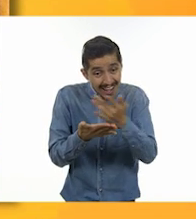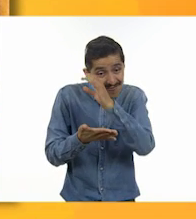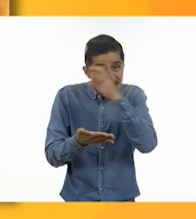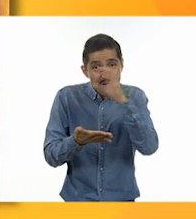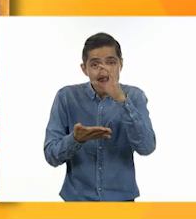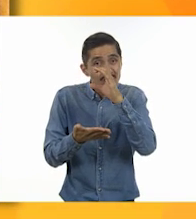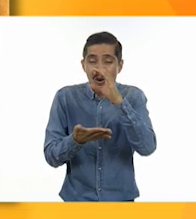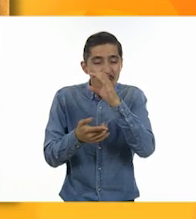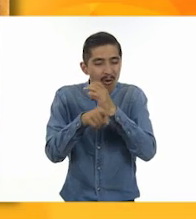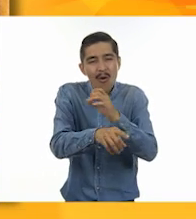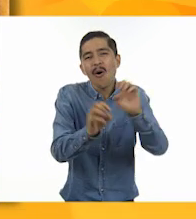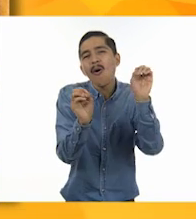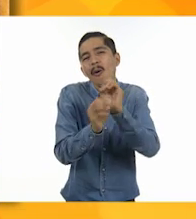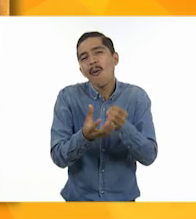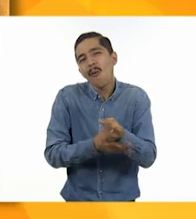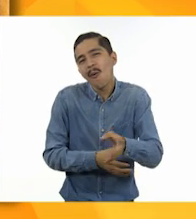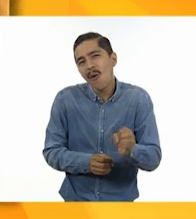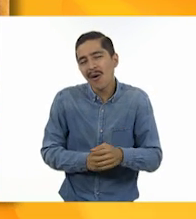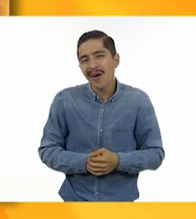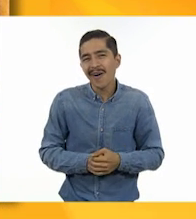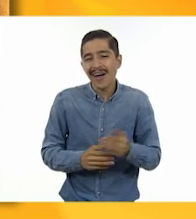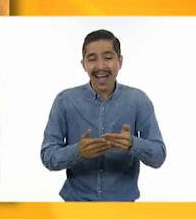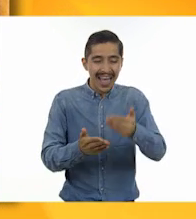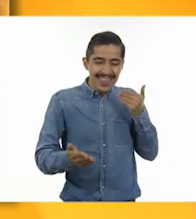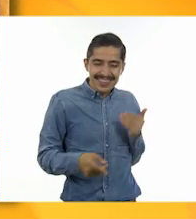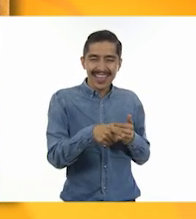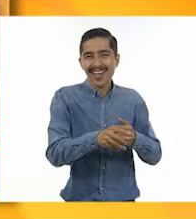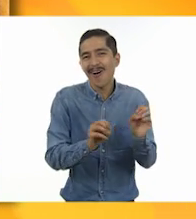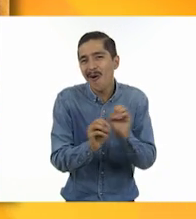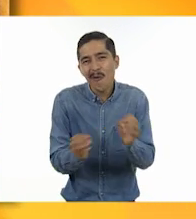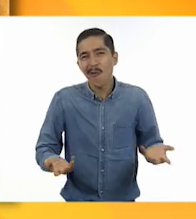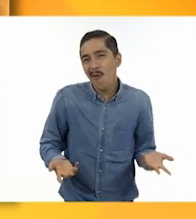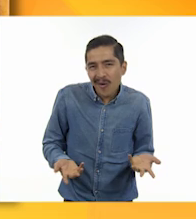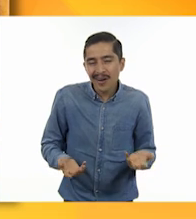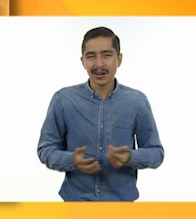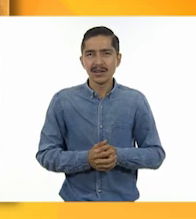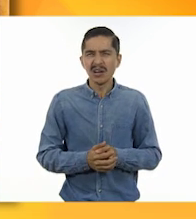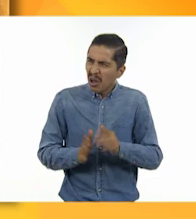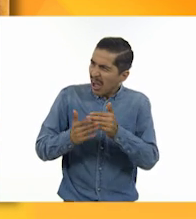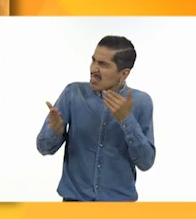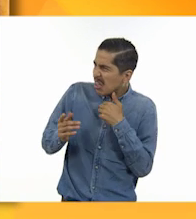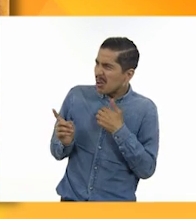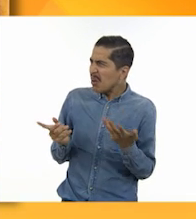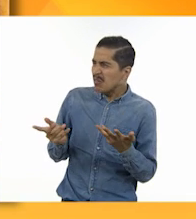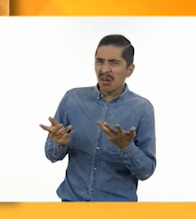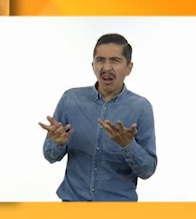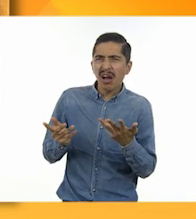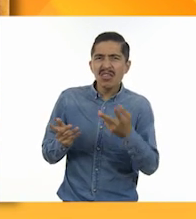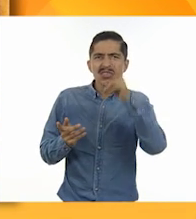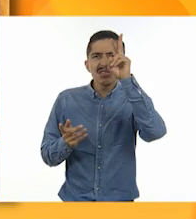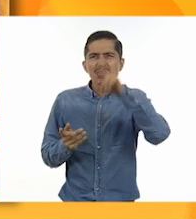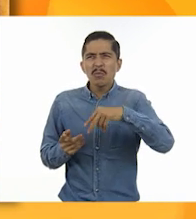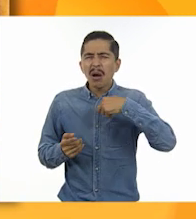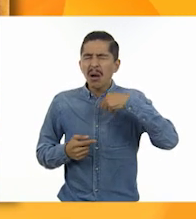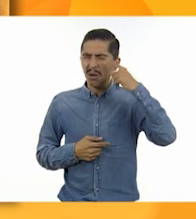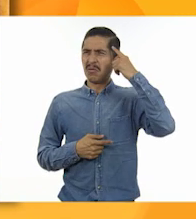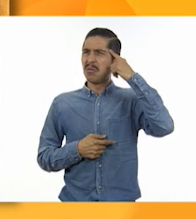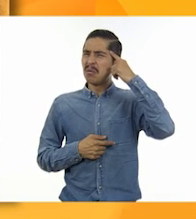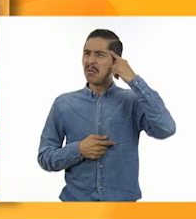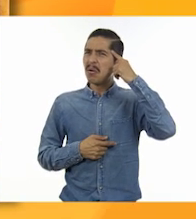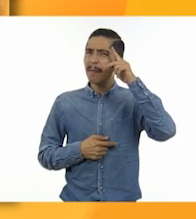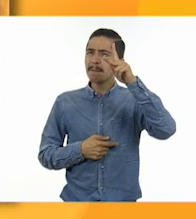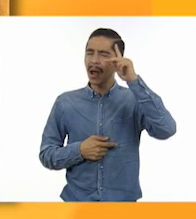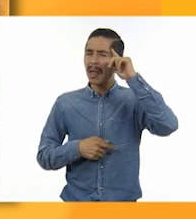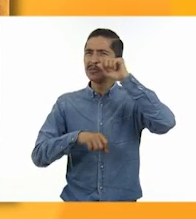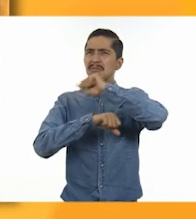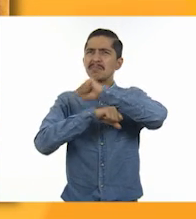antes de mí. ¿Antes de mí?, dije. Y casi me estalla la cabeza como un cohete hacia la luna.